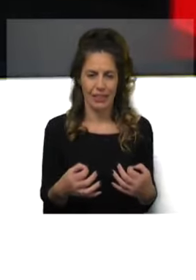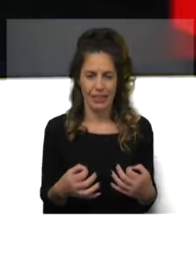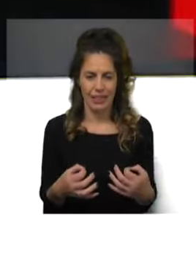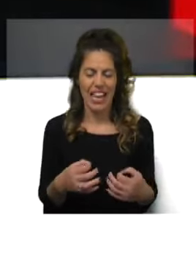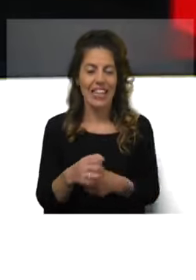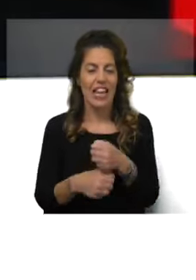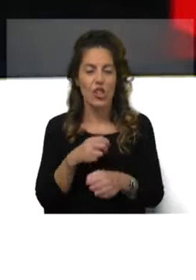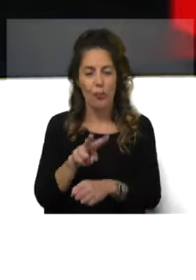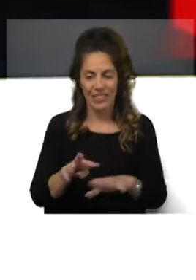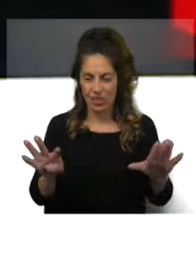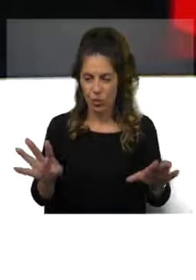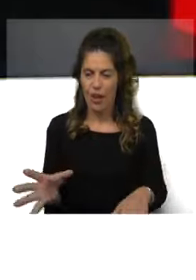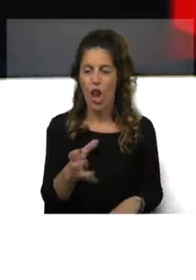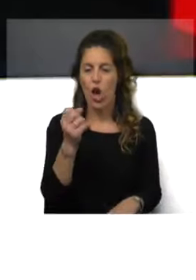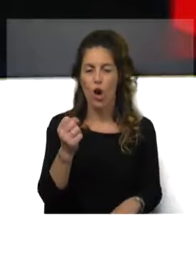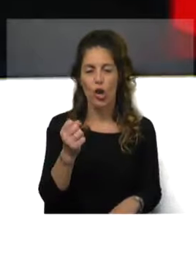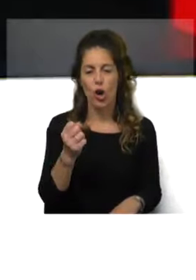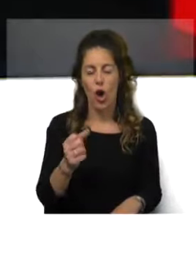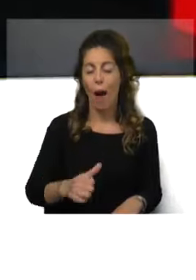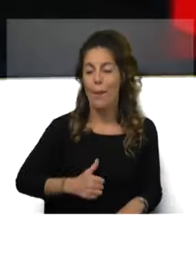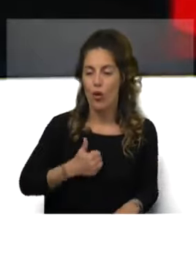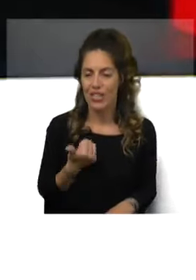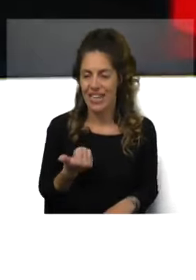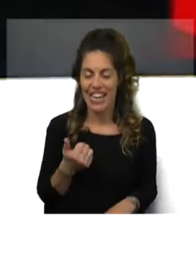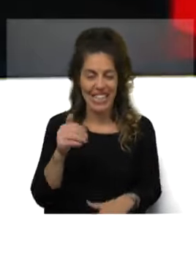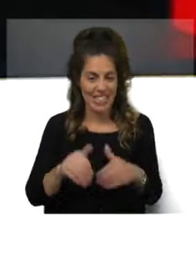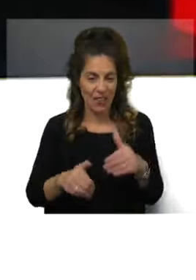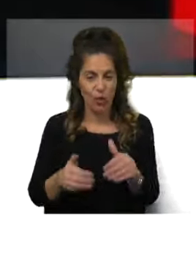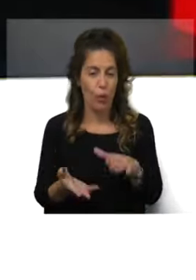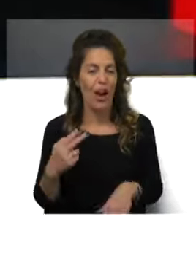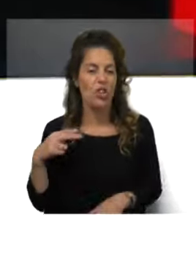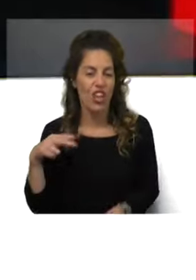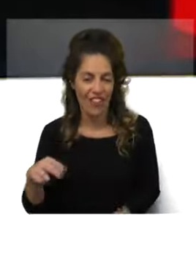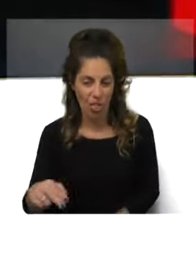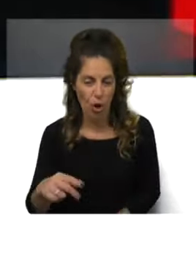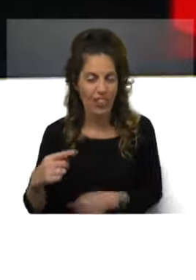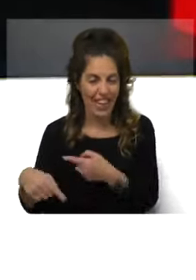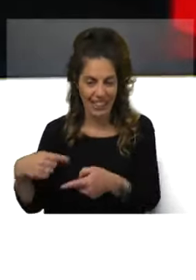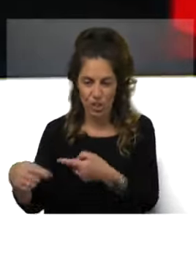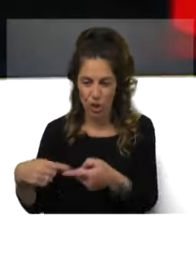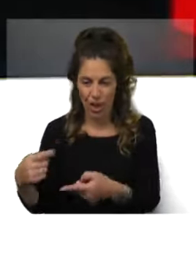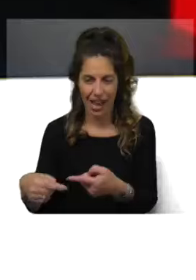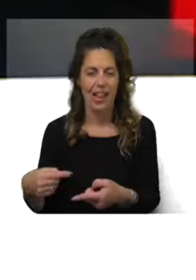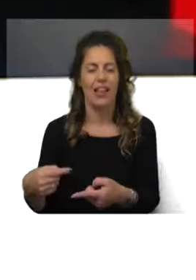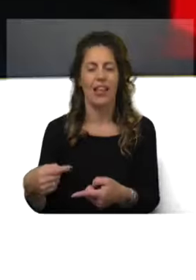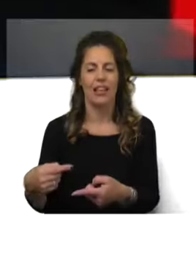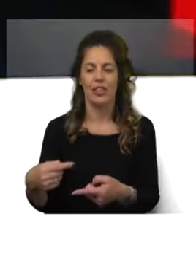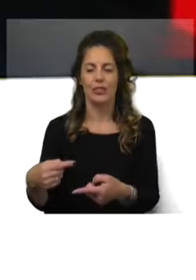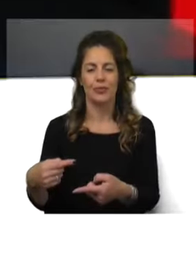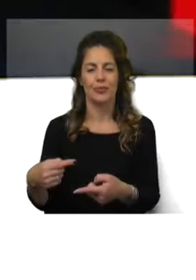el 2019 logró capitalizar esa ese voto más conservador tradicional este